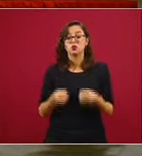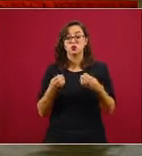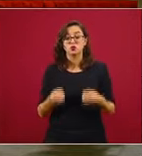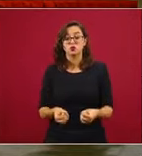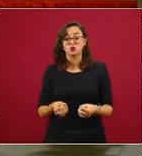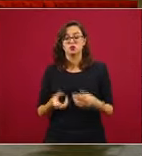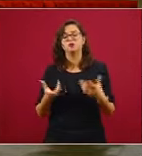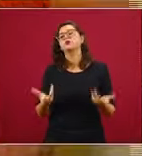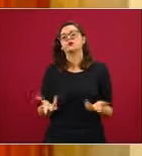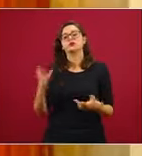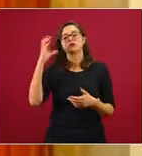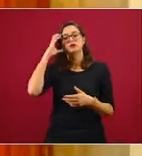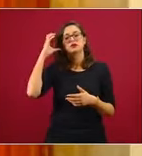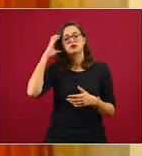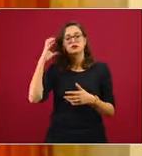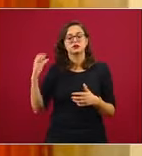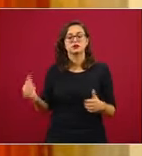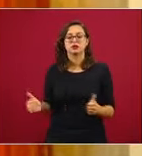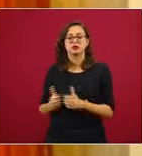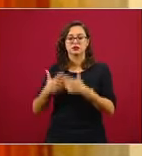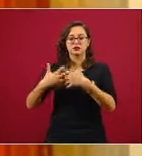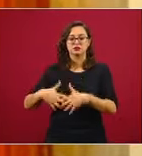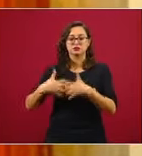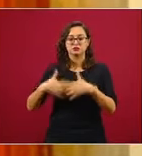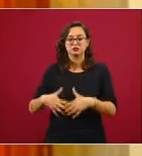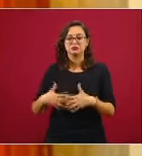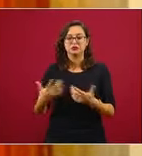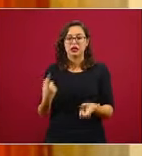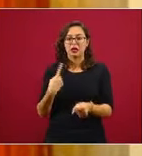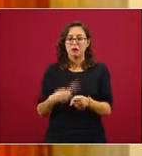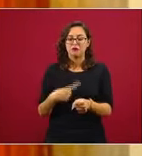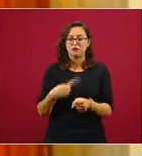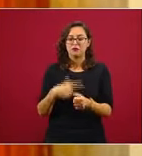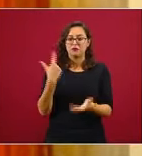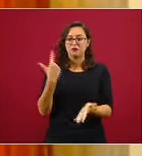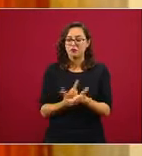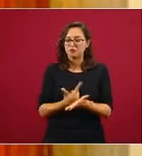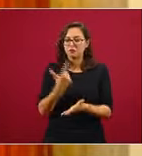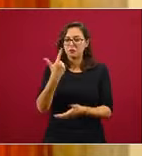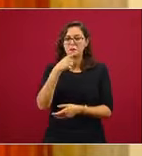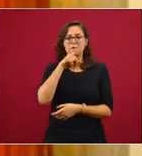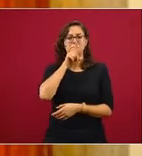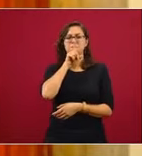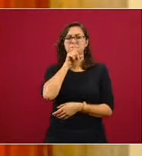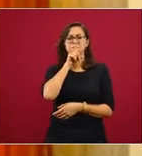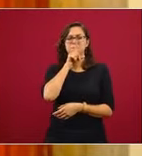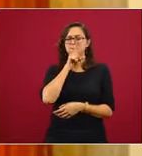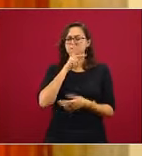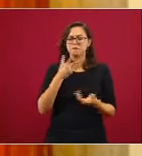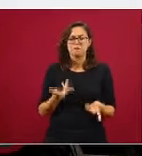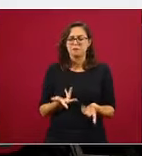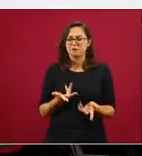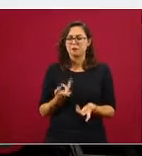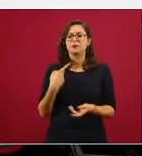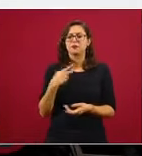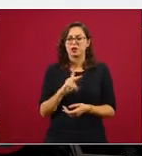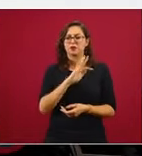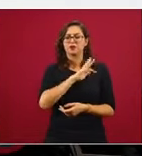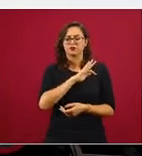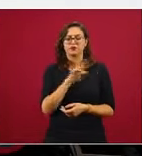efectos de las camas con ventilador, es decir, no hay muchos pacientes críticos que se hayan originado producto de su epidemia. Sin embargo, vean